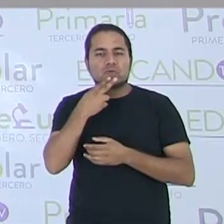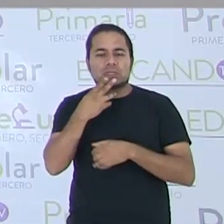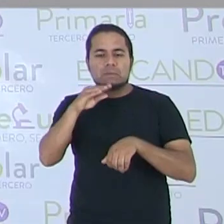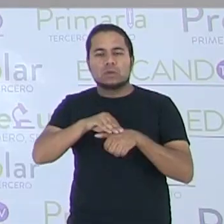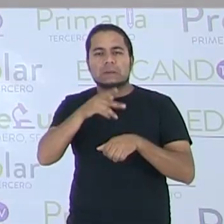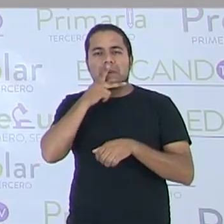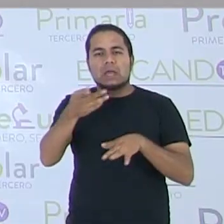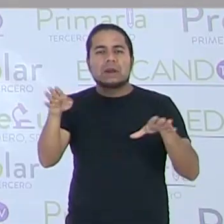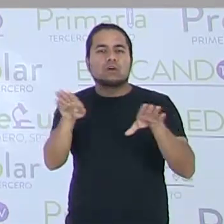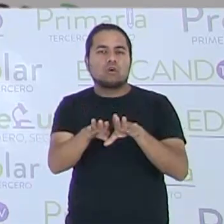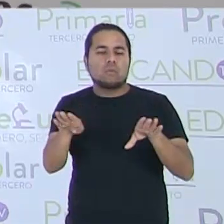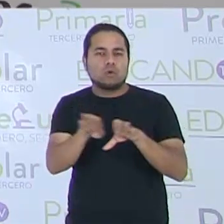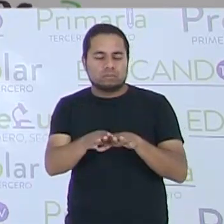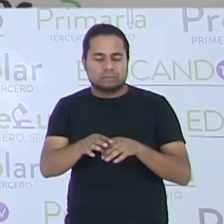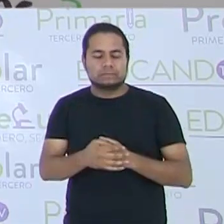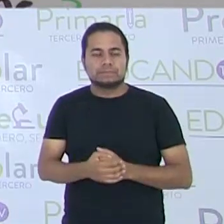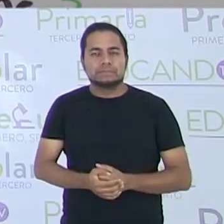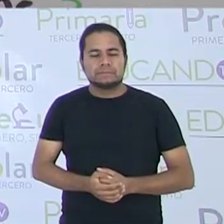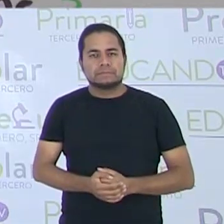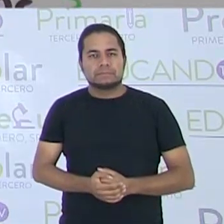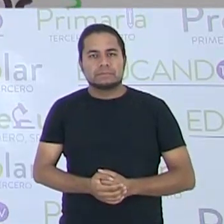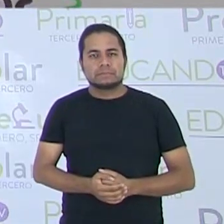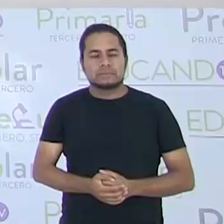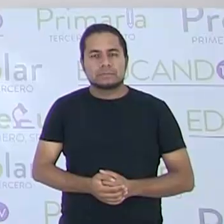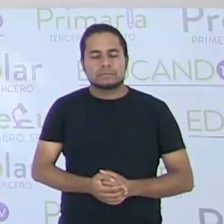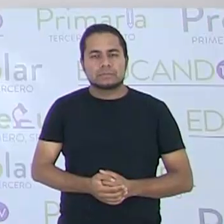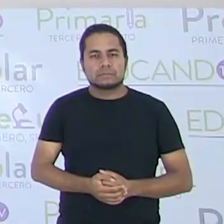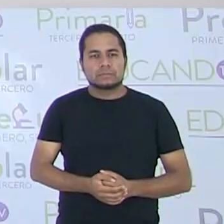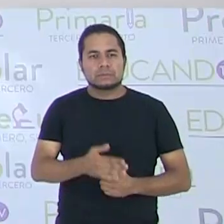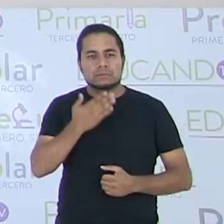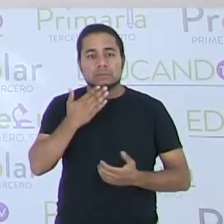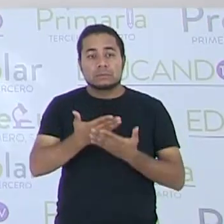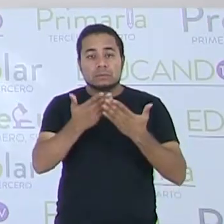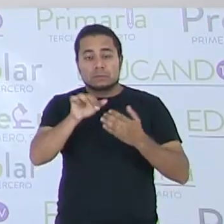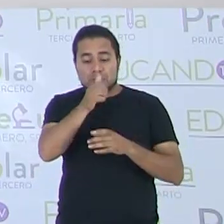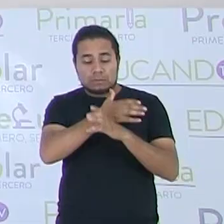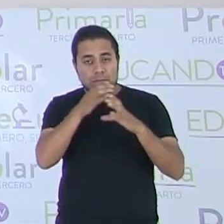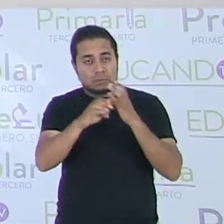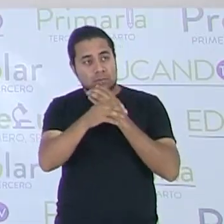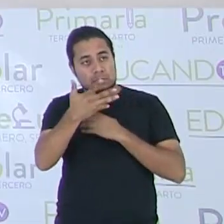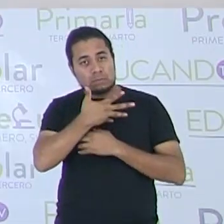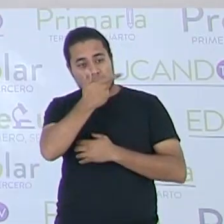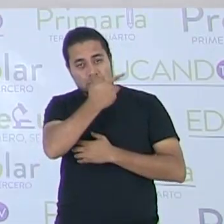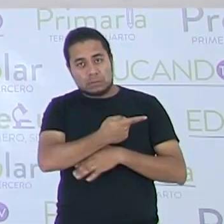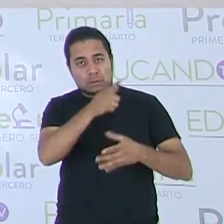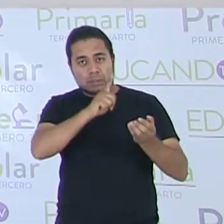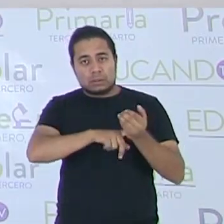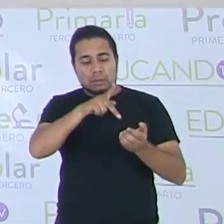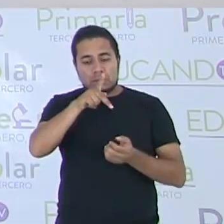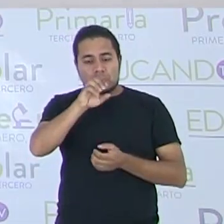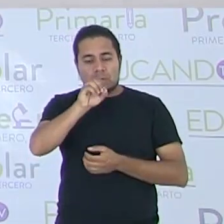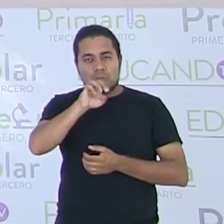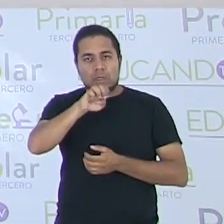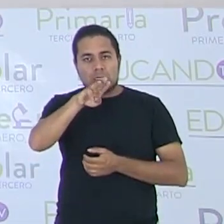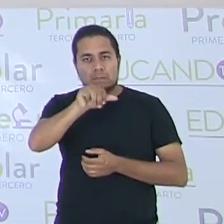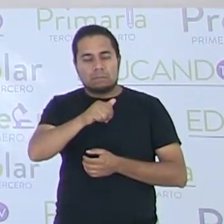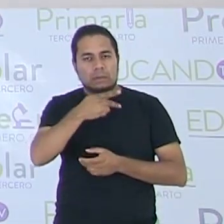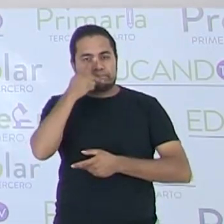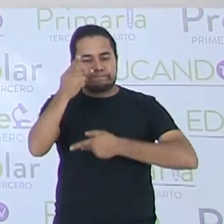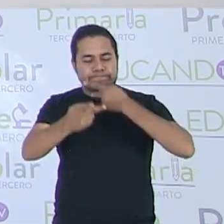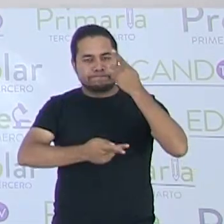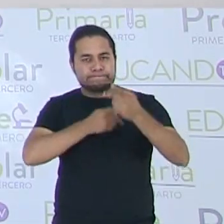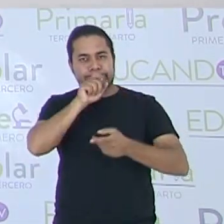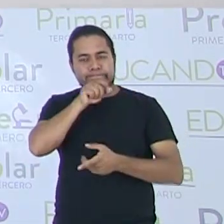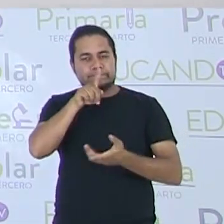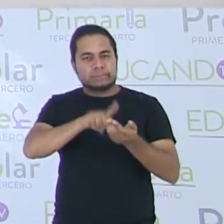palabra como. Bueno, ahora, ¿qué más hay dentro de un poema? Dentro de un poema también